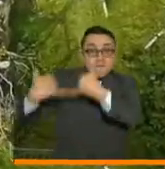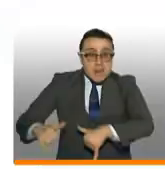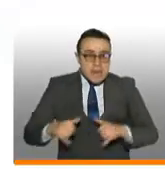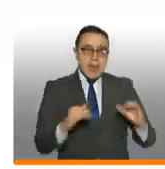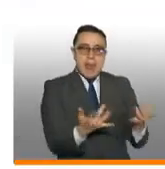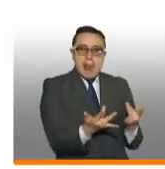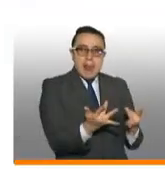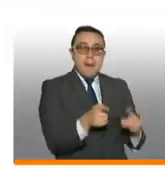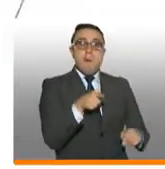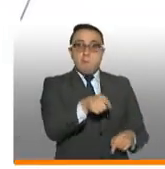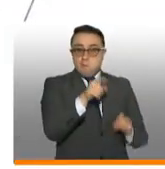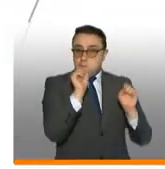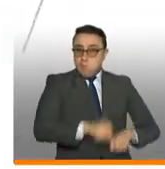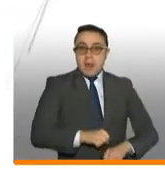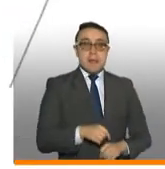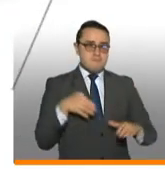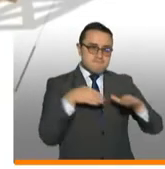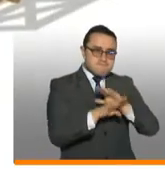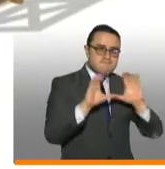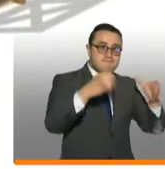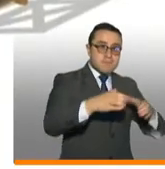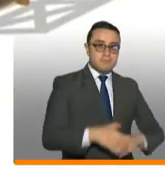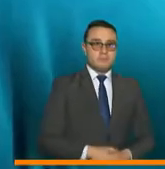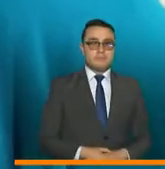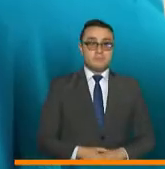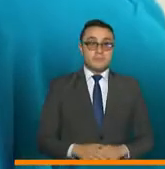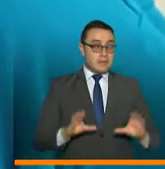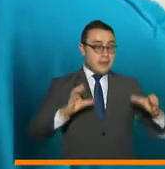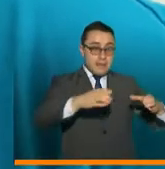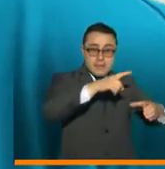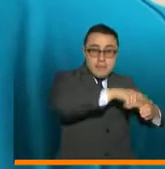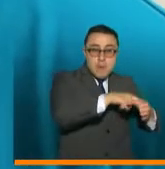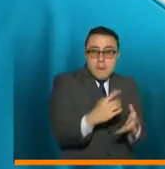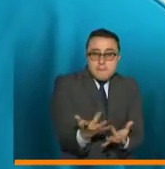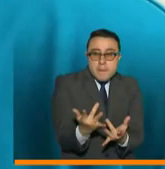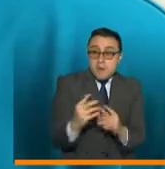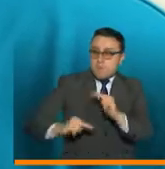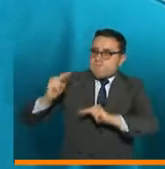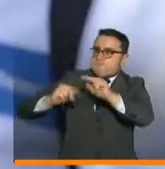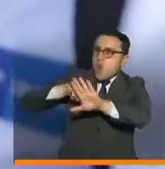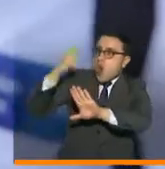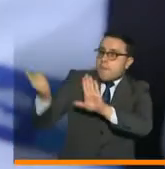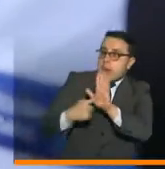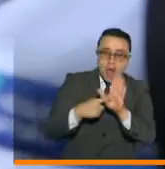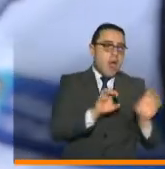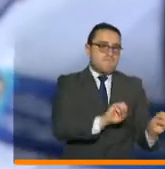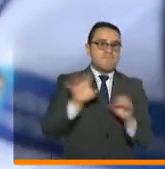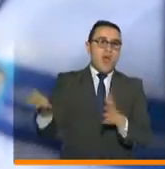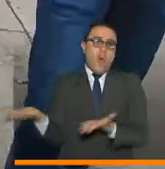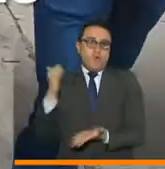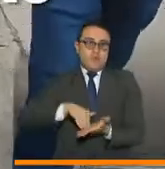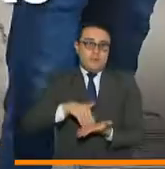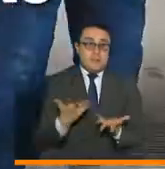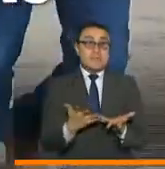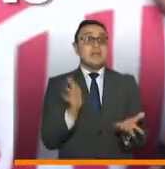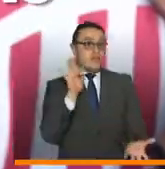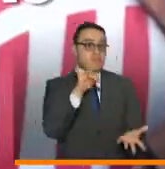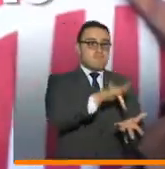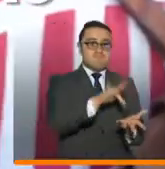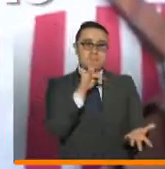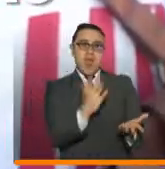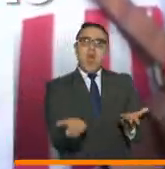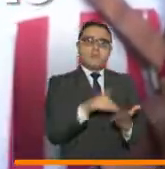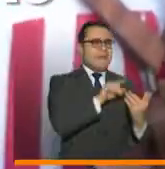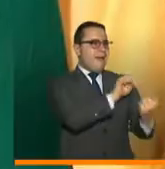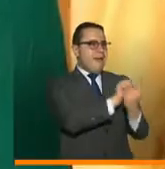Por unas aulas temporales, porque tenemos que generar esos espacios para el reencuentro bajo modalidad de alternancia, y también un